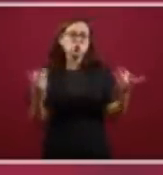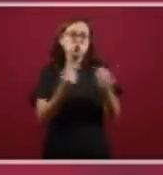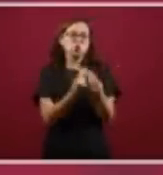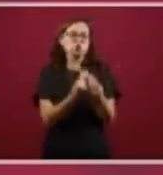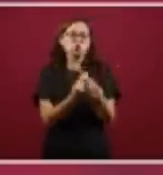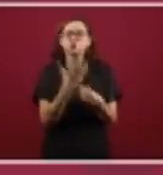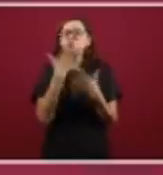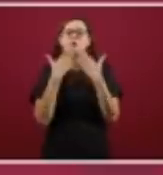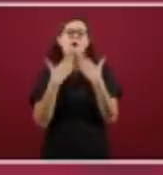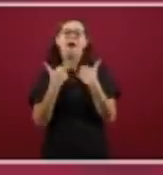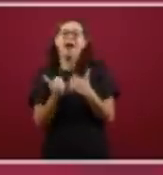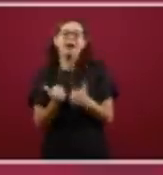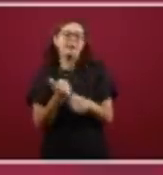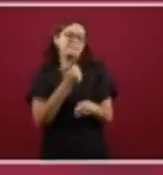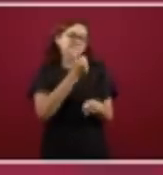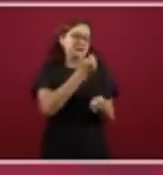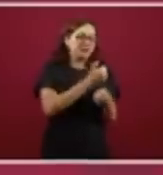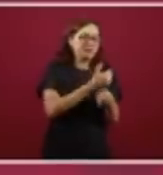hay